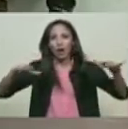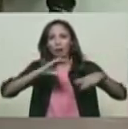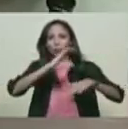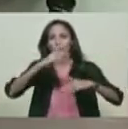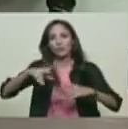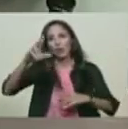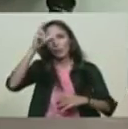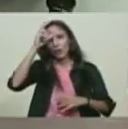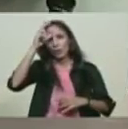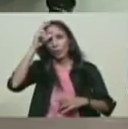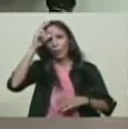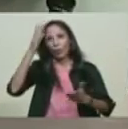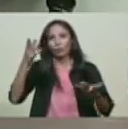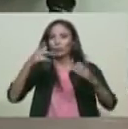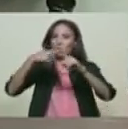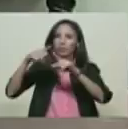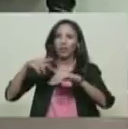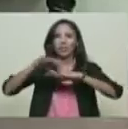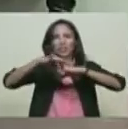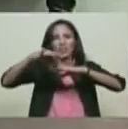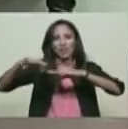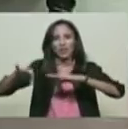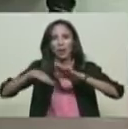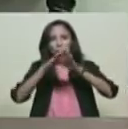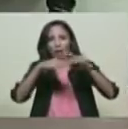Falcón. Y tengo